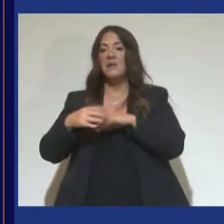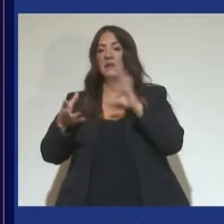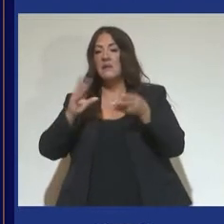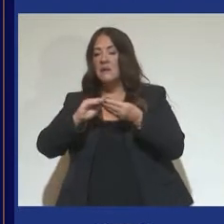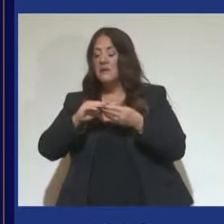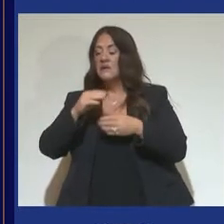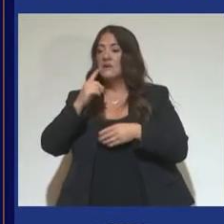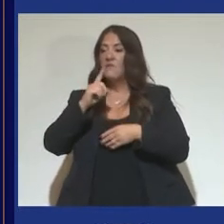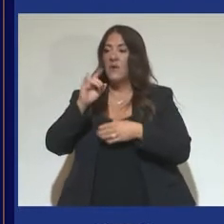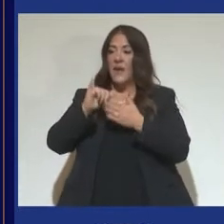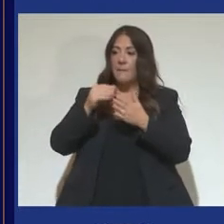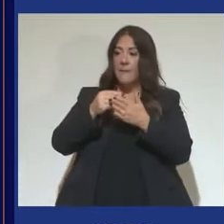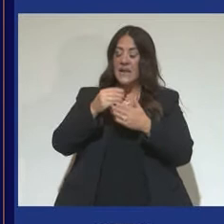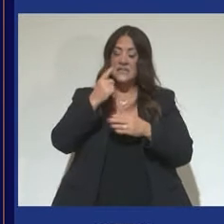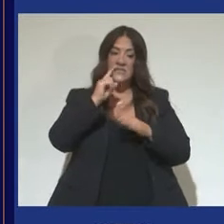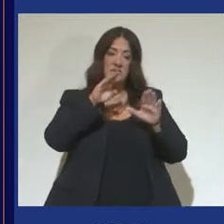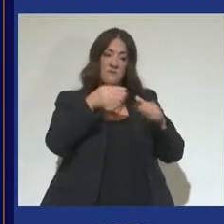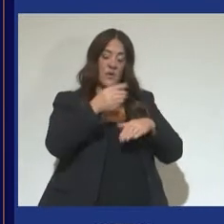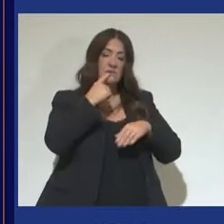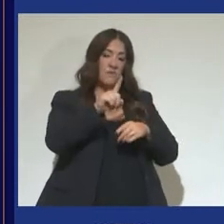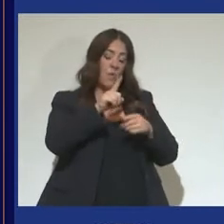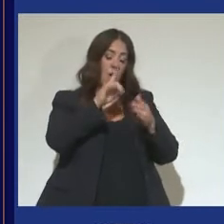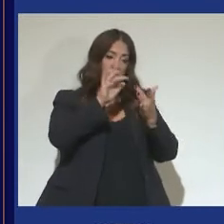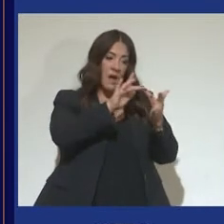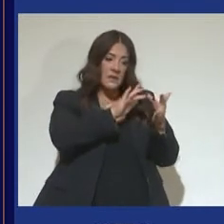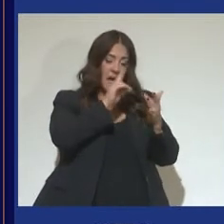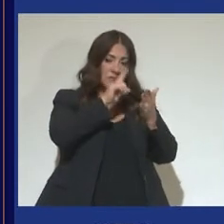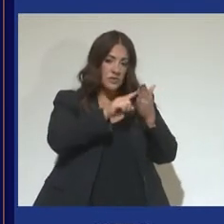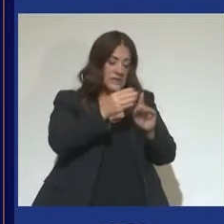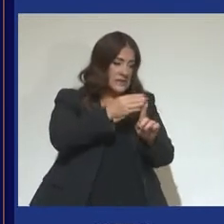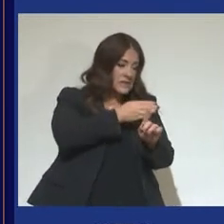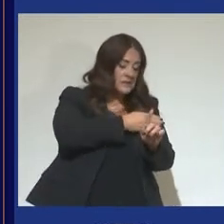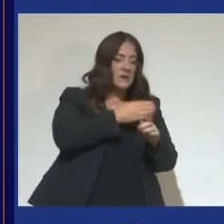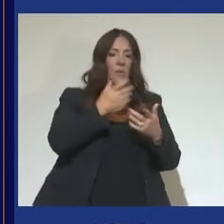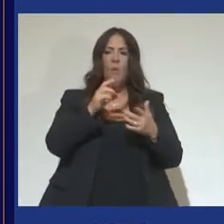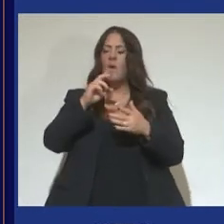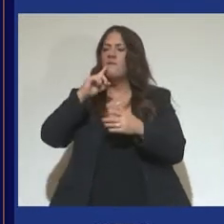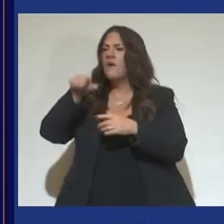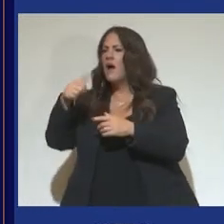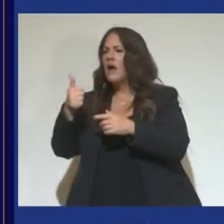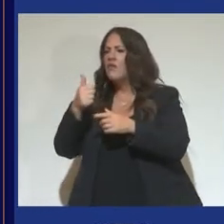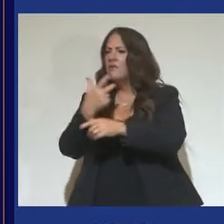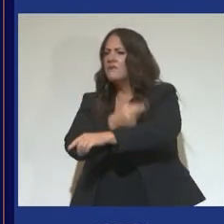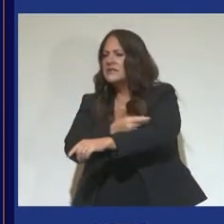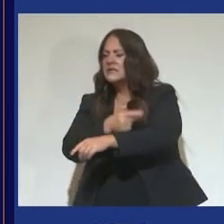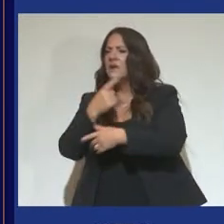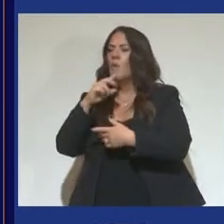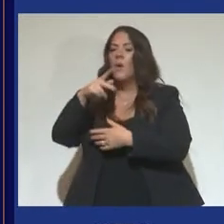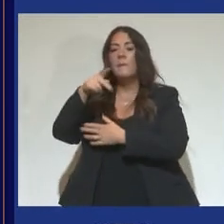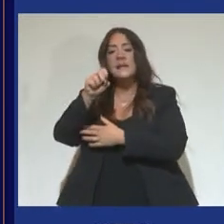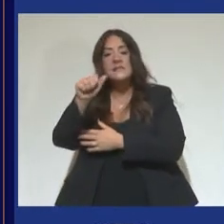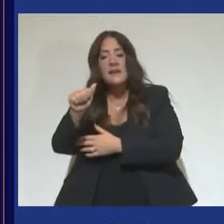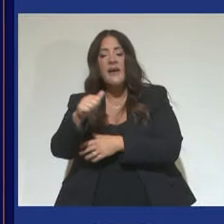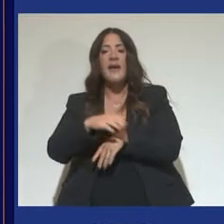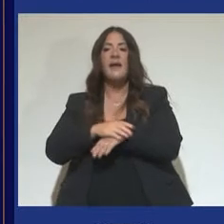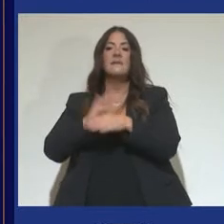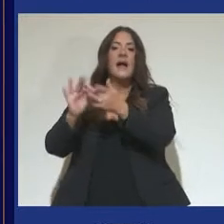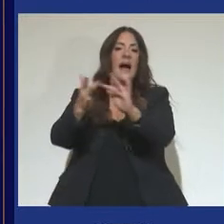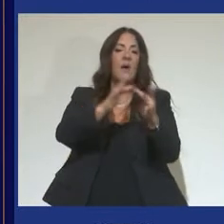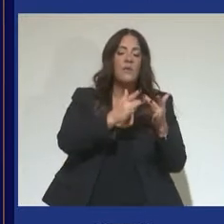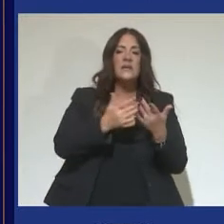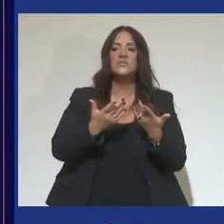flexibilidad podríamos tener más apoyo sacar más de sus dineros de dineros para hacer